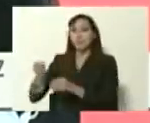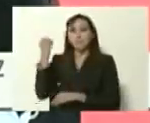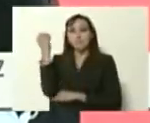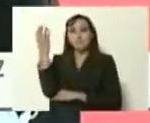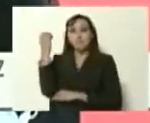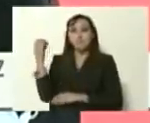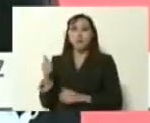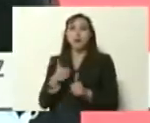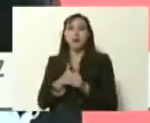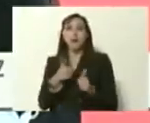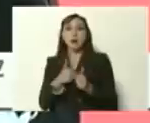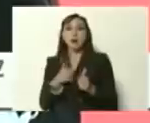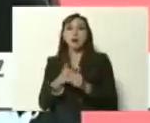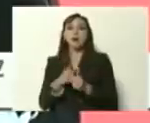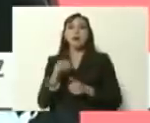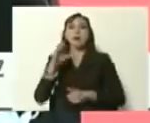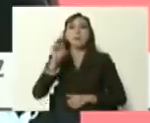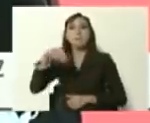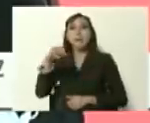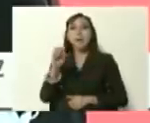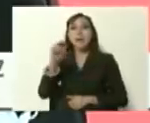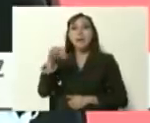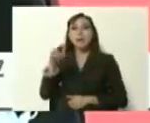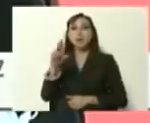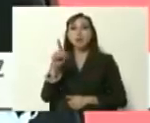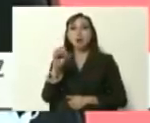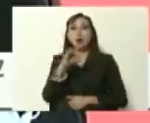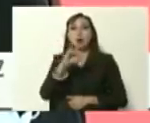César Mendoza. Adelante, apóstol.